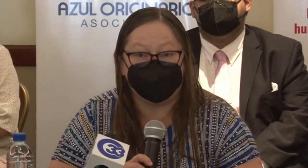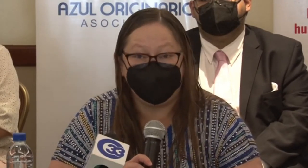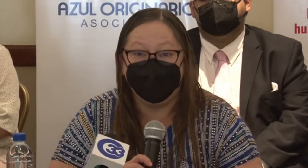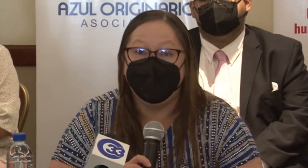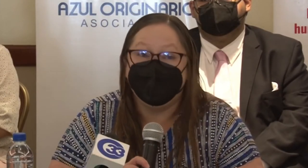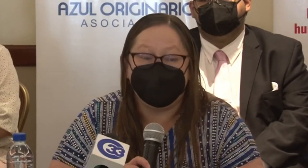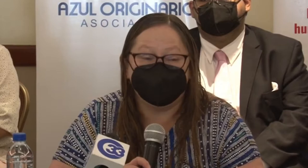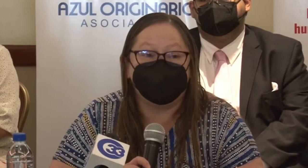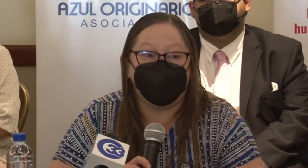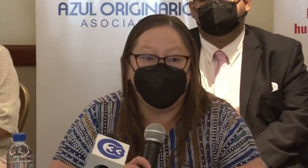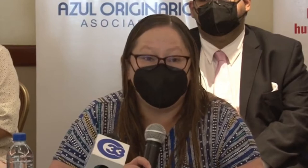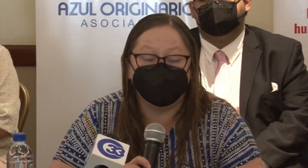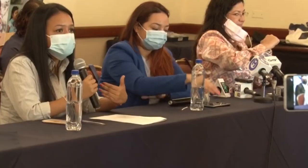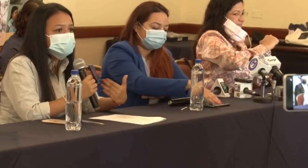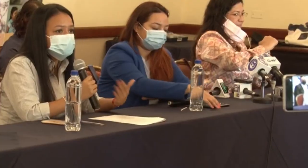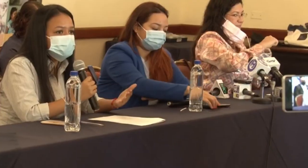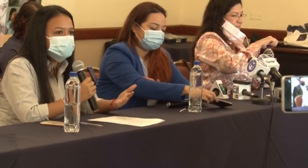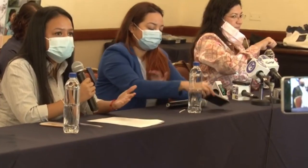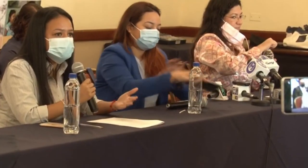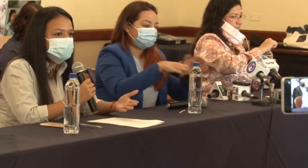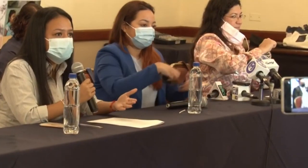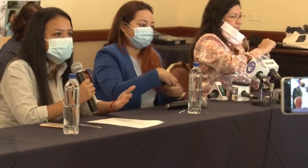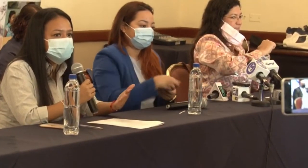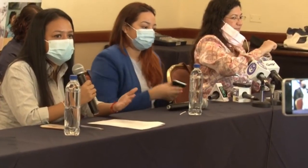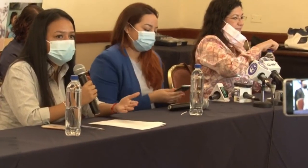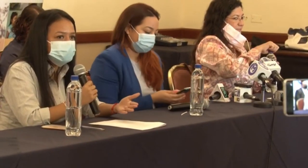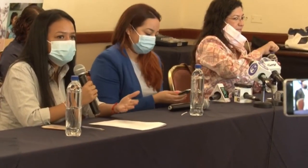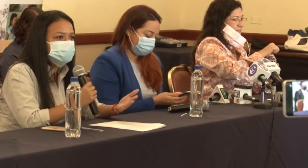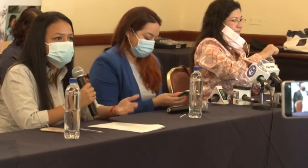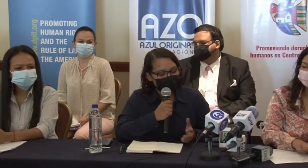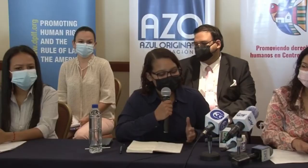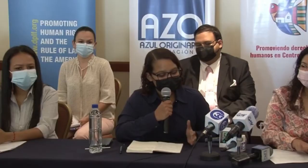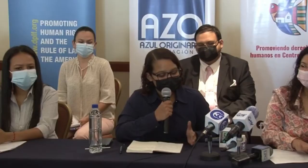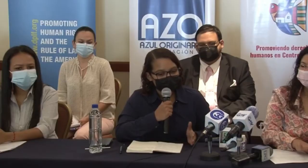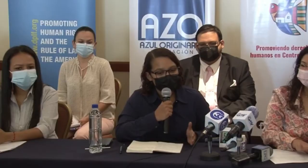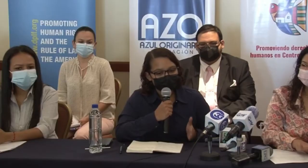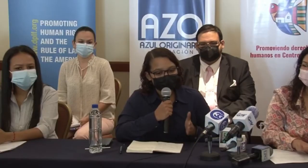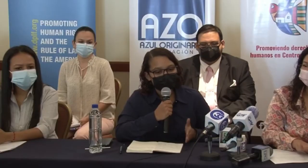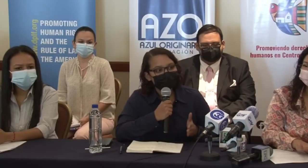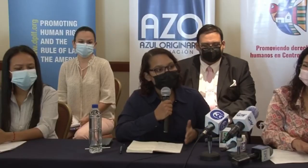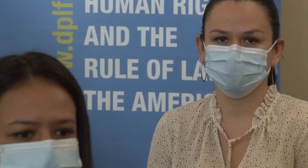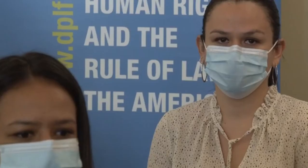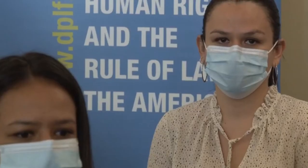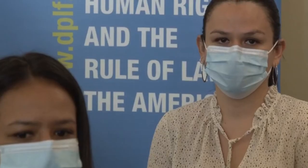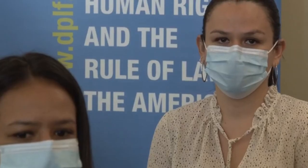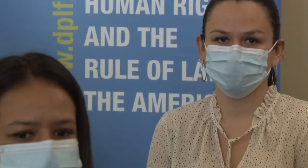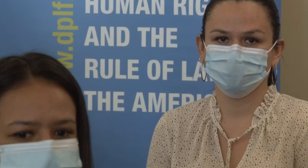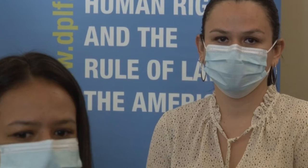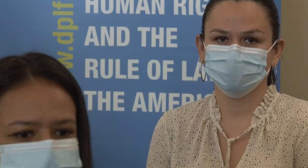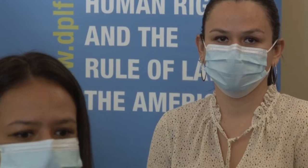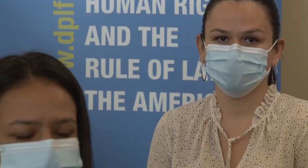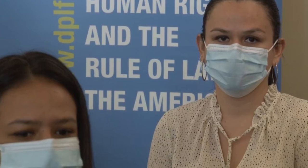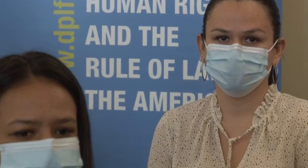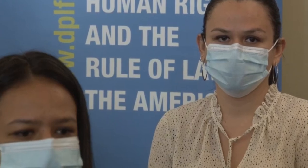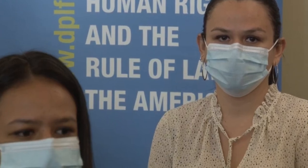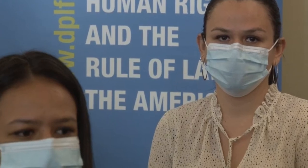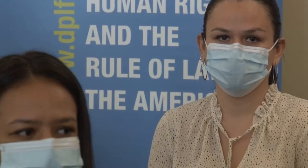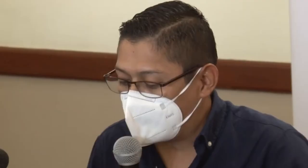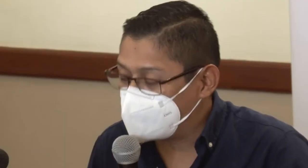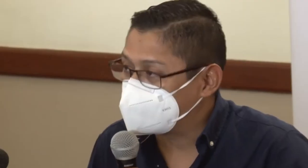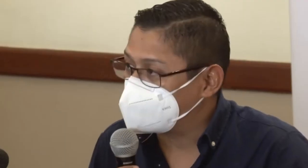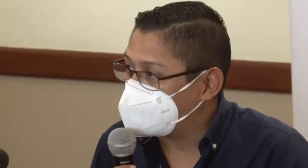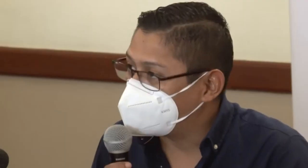cifras presentadas por las instituciones en estos casos. De acuerdo a la Fiscalía, son al menos 4 personas las que desaparecen a